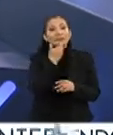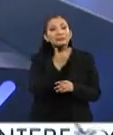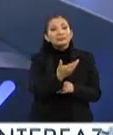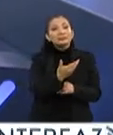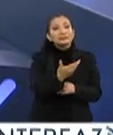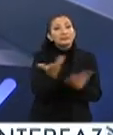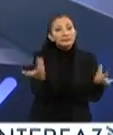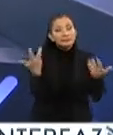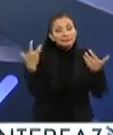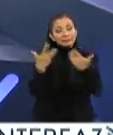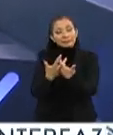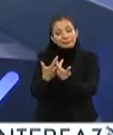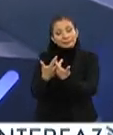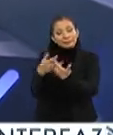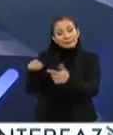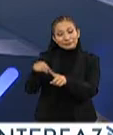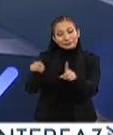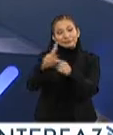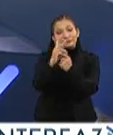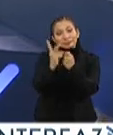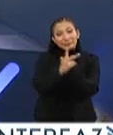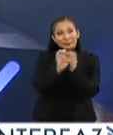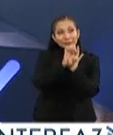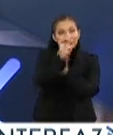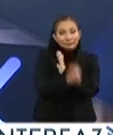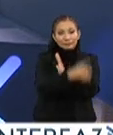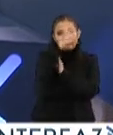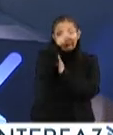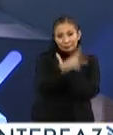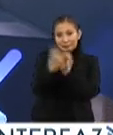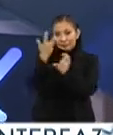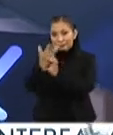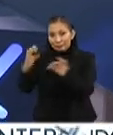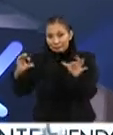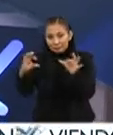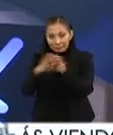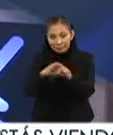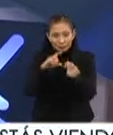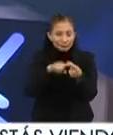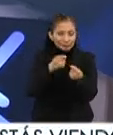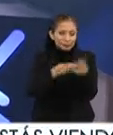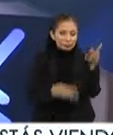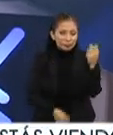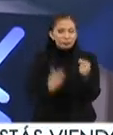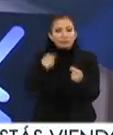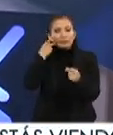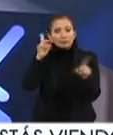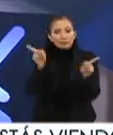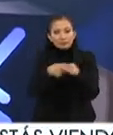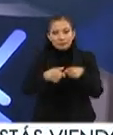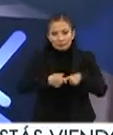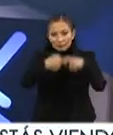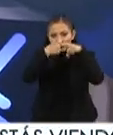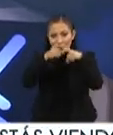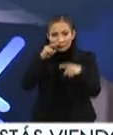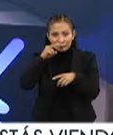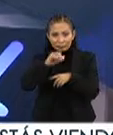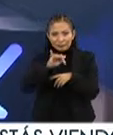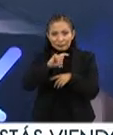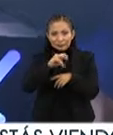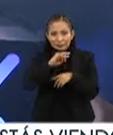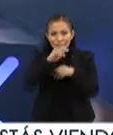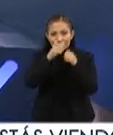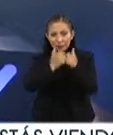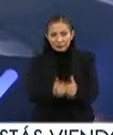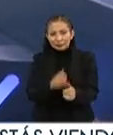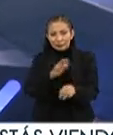forma coordinada entre varios países, como por ejemplo México y Estados Unidos, etcétera. Vamos a hacer una breve pausa, estamos en Interfaz, no